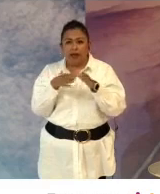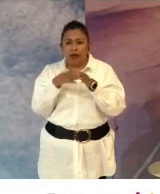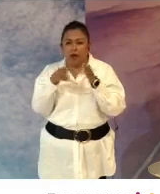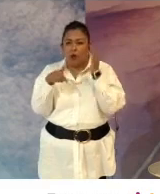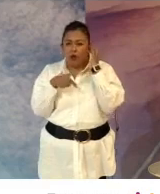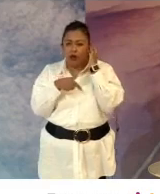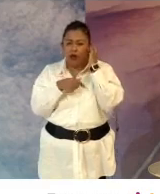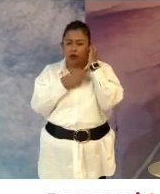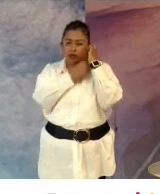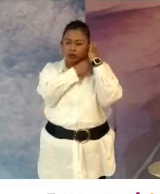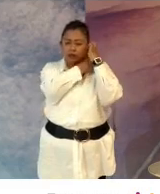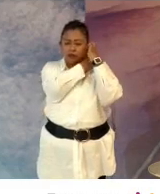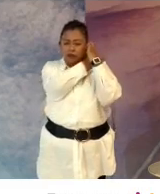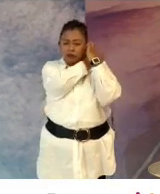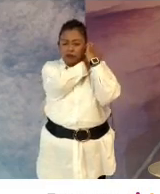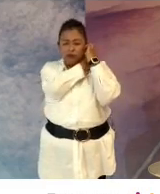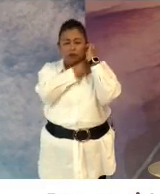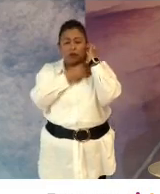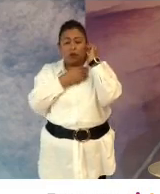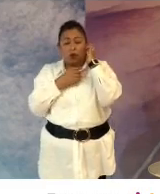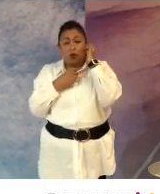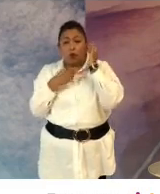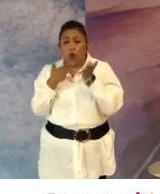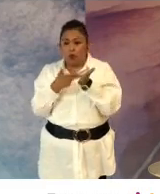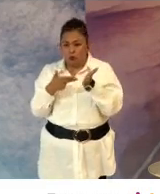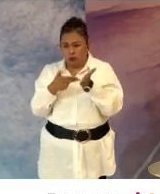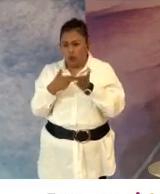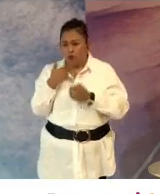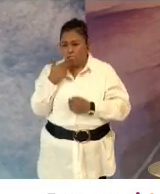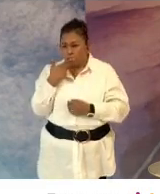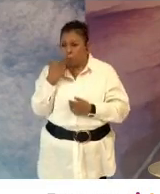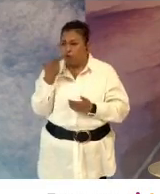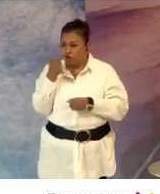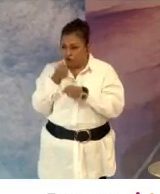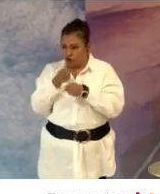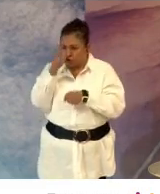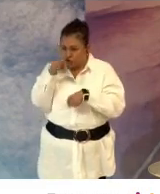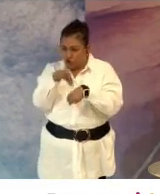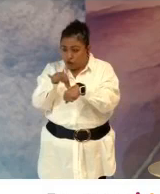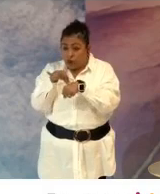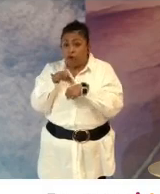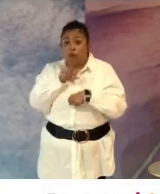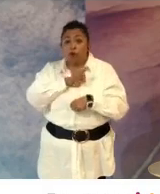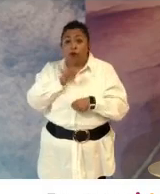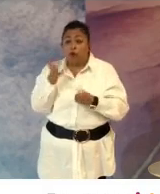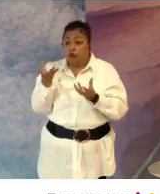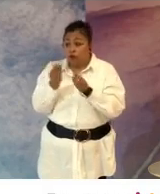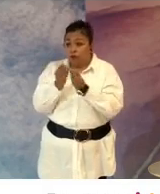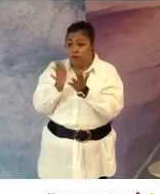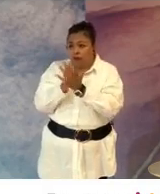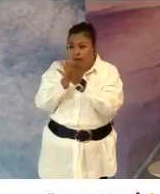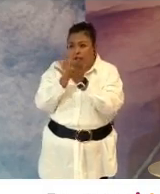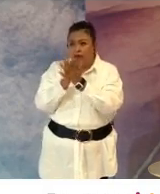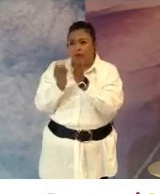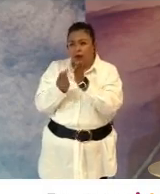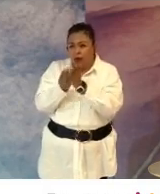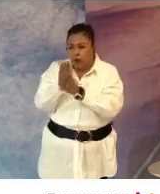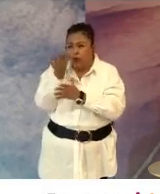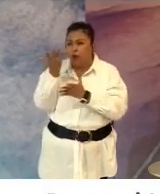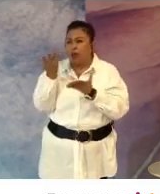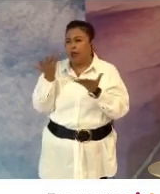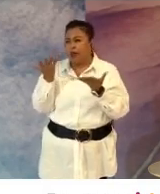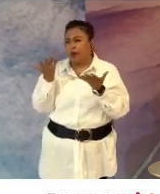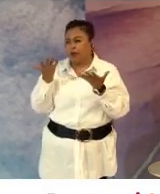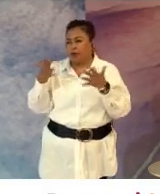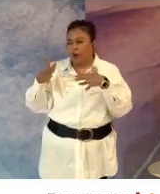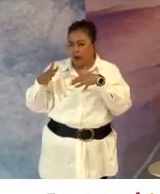práctica. Necesitamos campos de práctica donde podemos involucrarnos en este nuevo tipo de